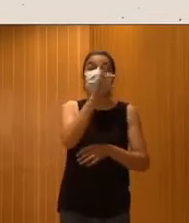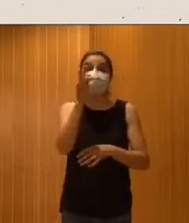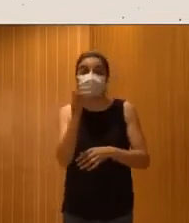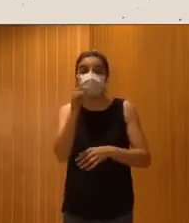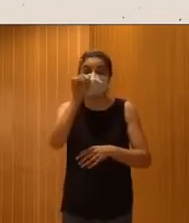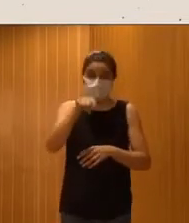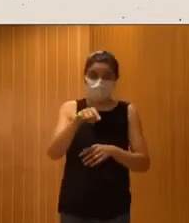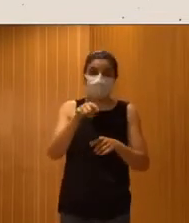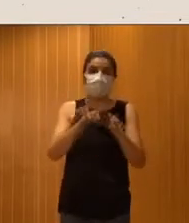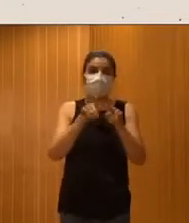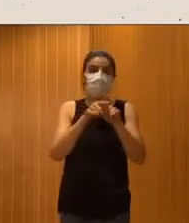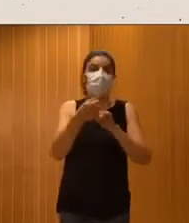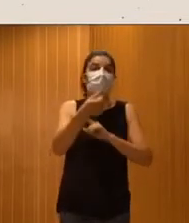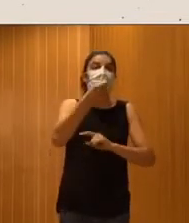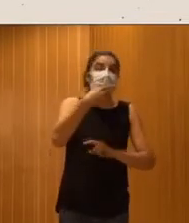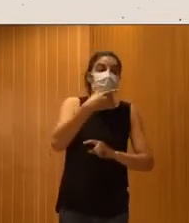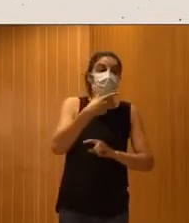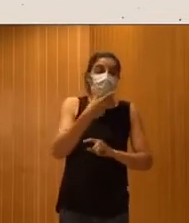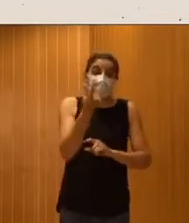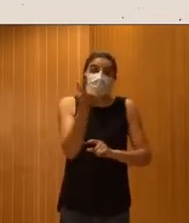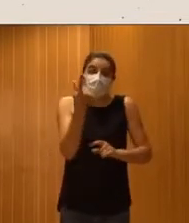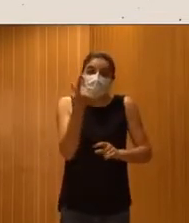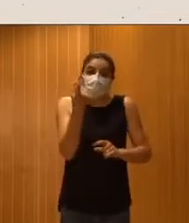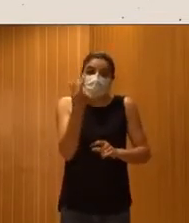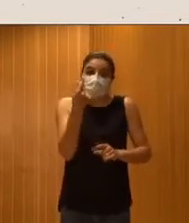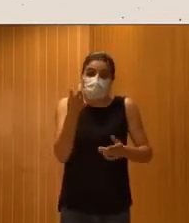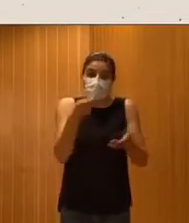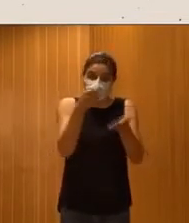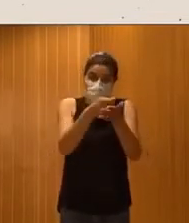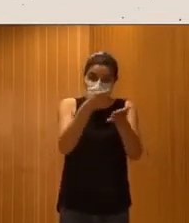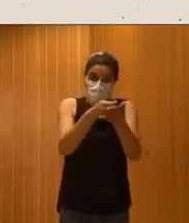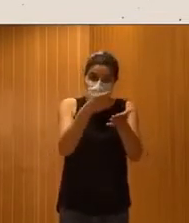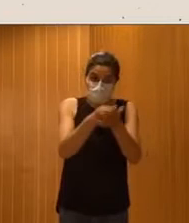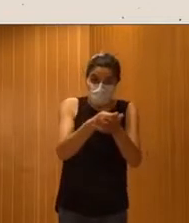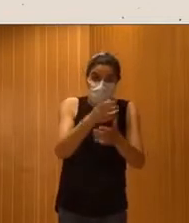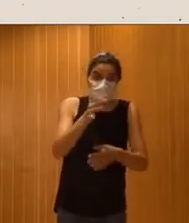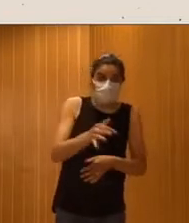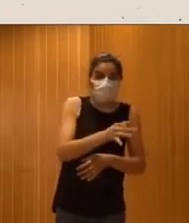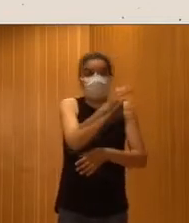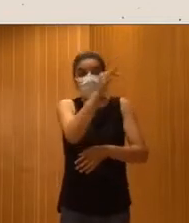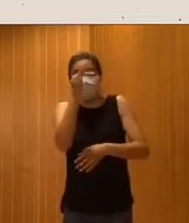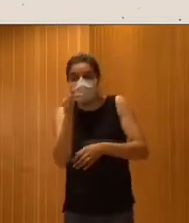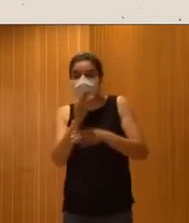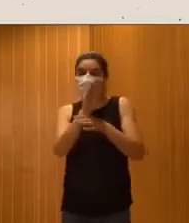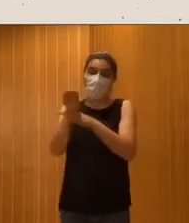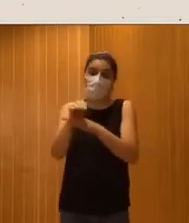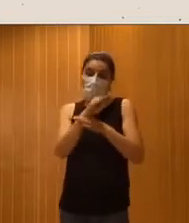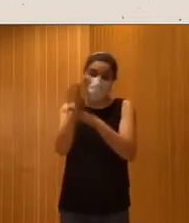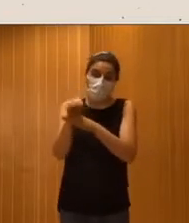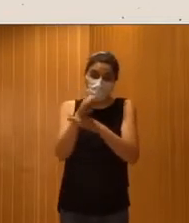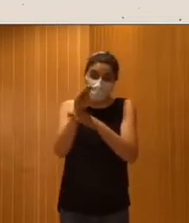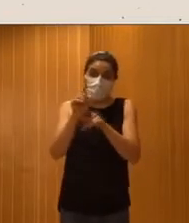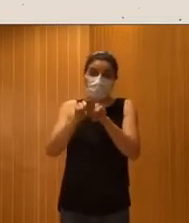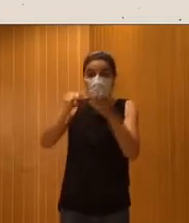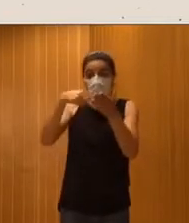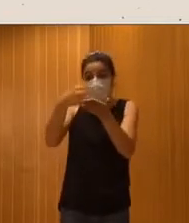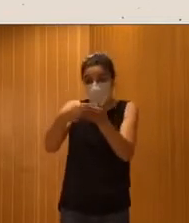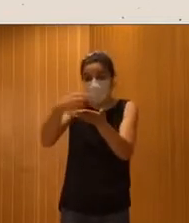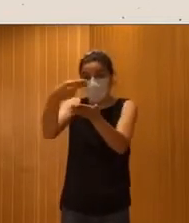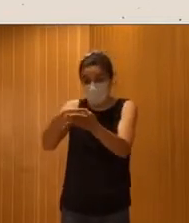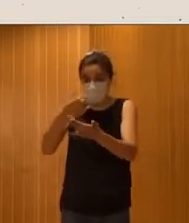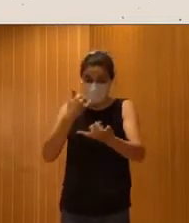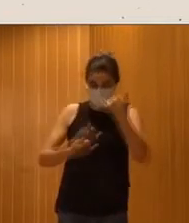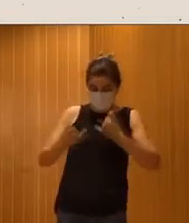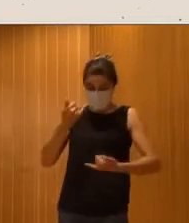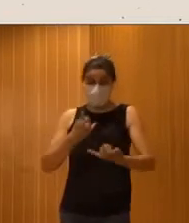coste que tiene la prescripción de estos, imaginaos los costes que tienen luego a nivel de cuidados, todas esas caderas